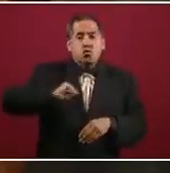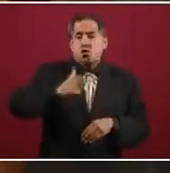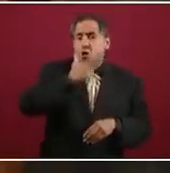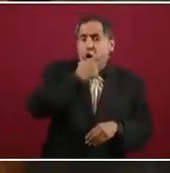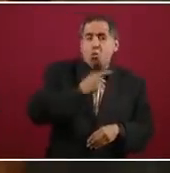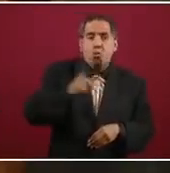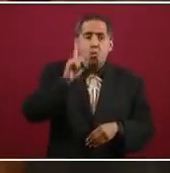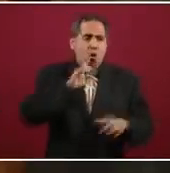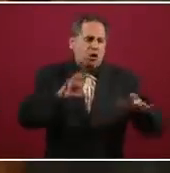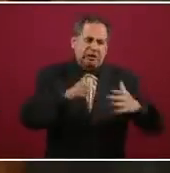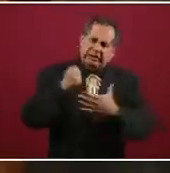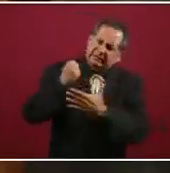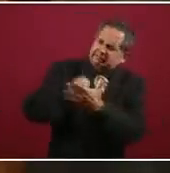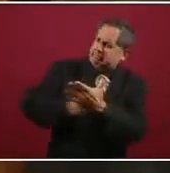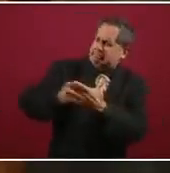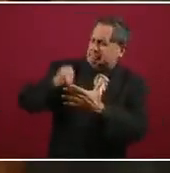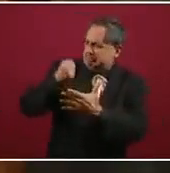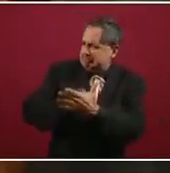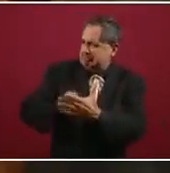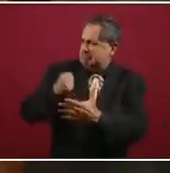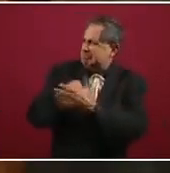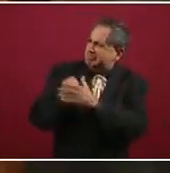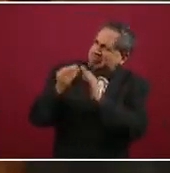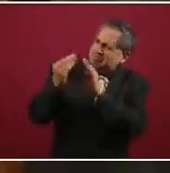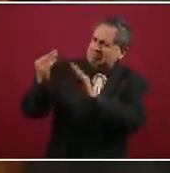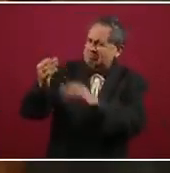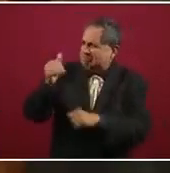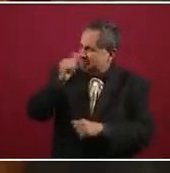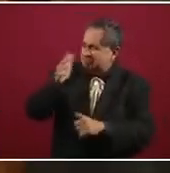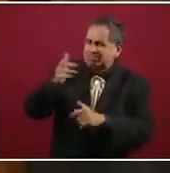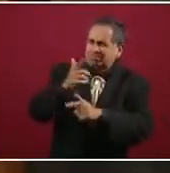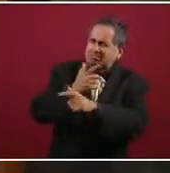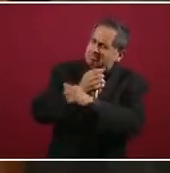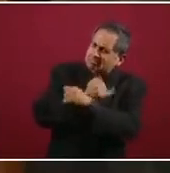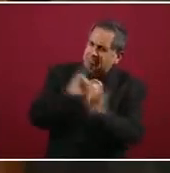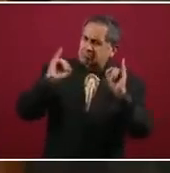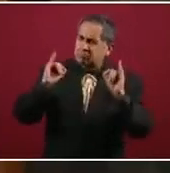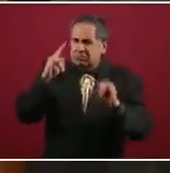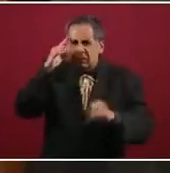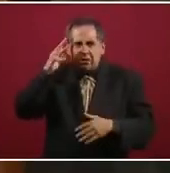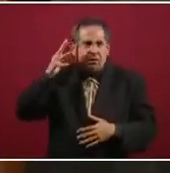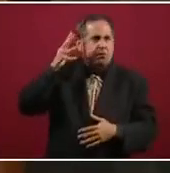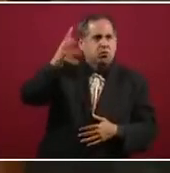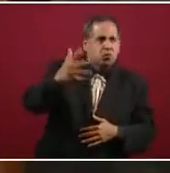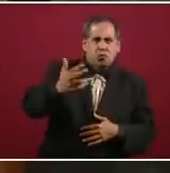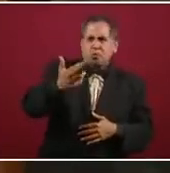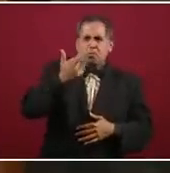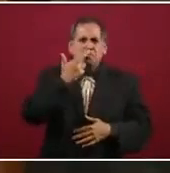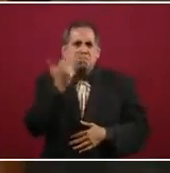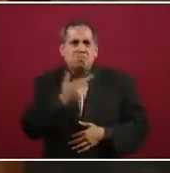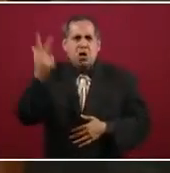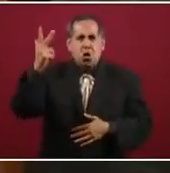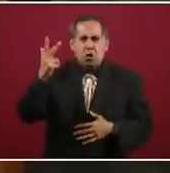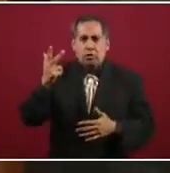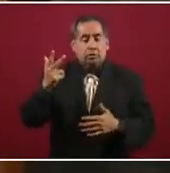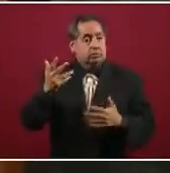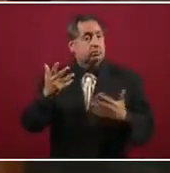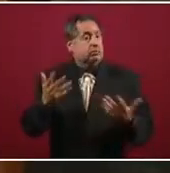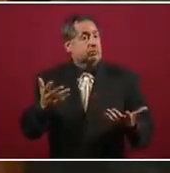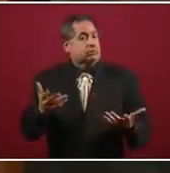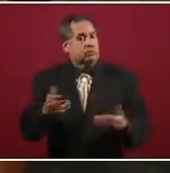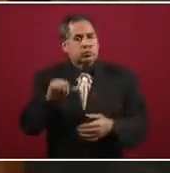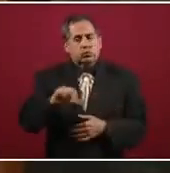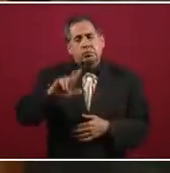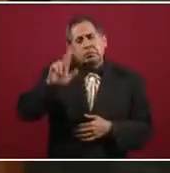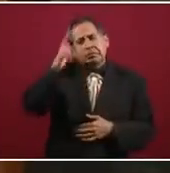mujeres dieron de manera desinteresada en búsqueda de un mejor futuro. Así como recordamos hoy